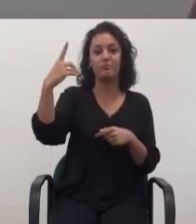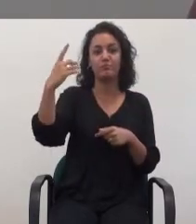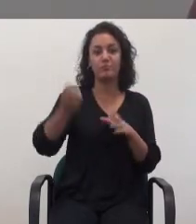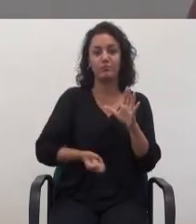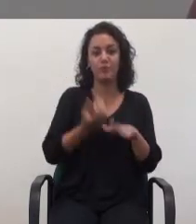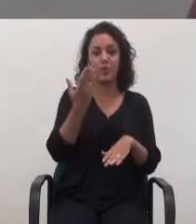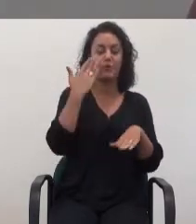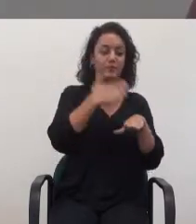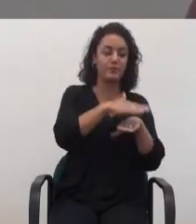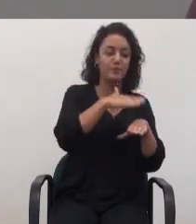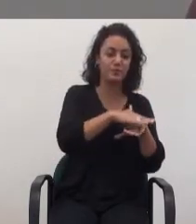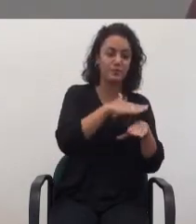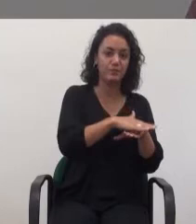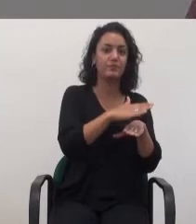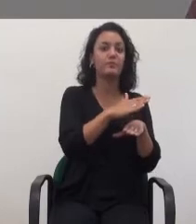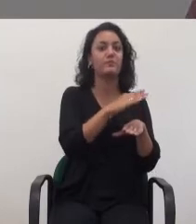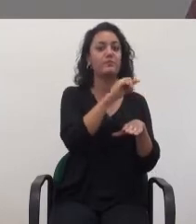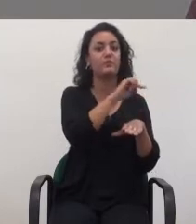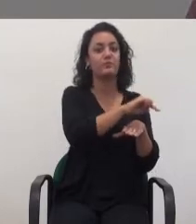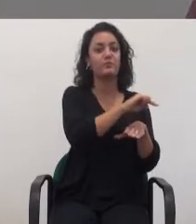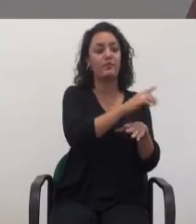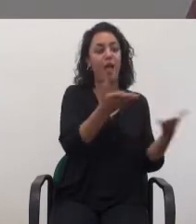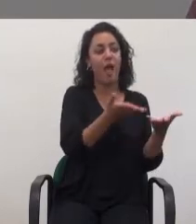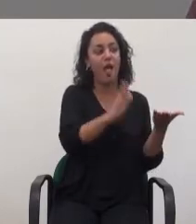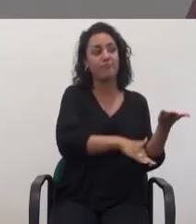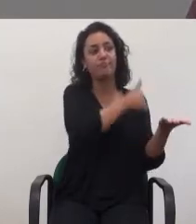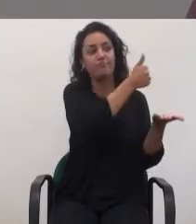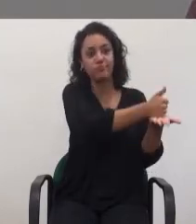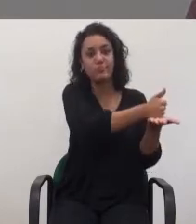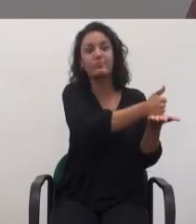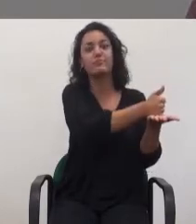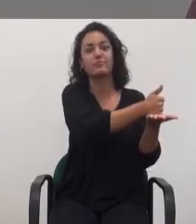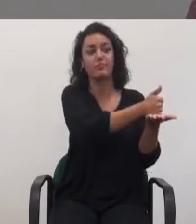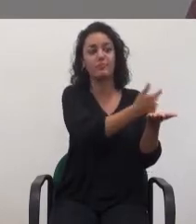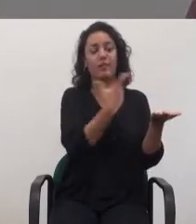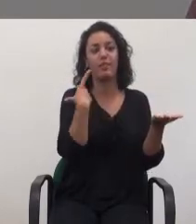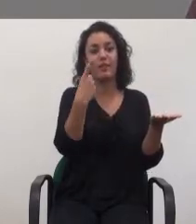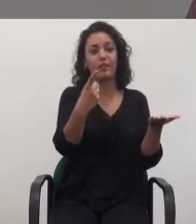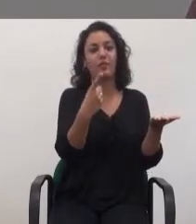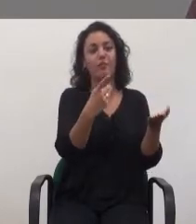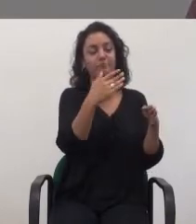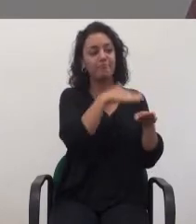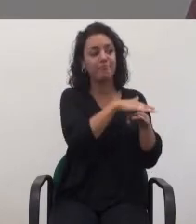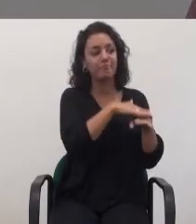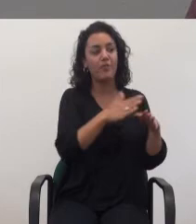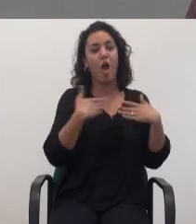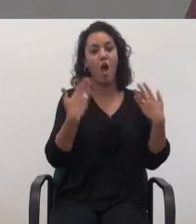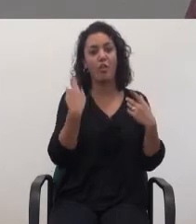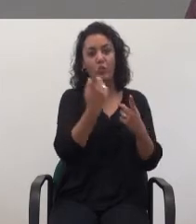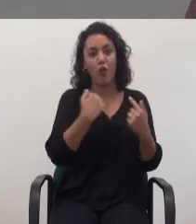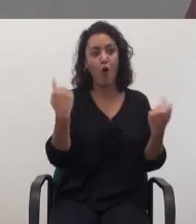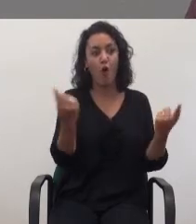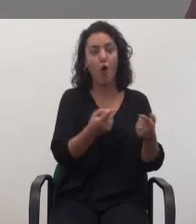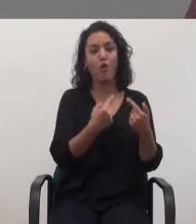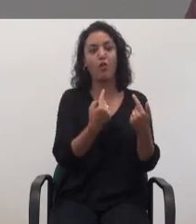por su cargo y su gestión y desearle el mayor de los éxitos en estos 4 años. Y